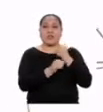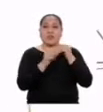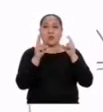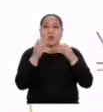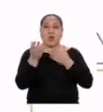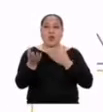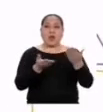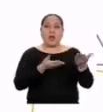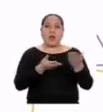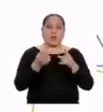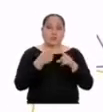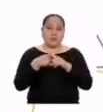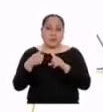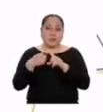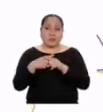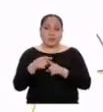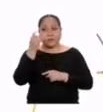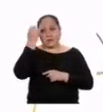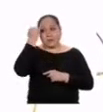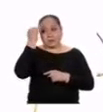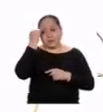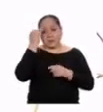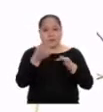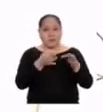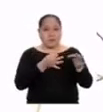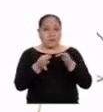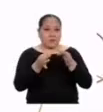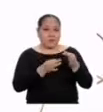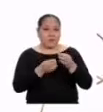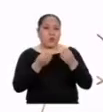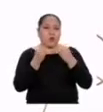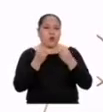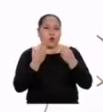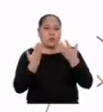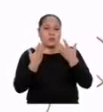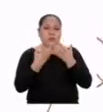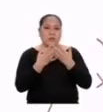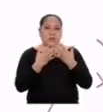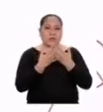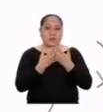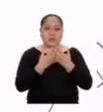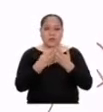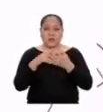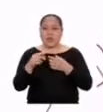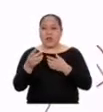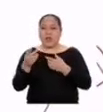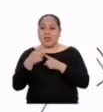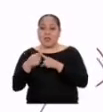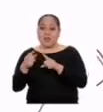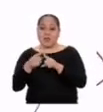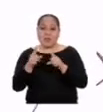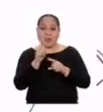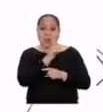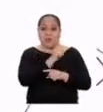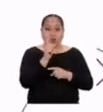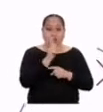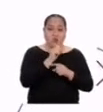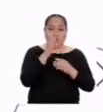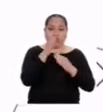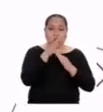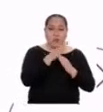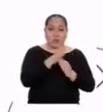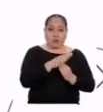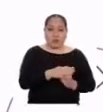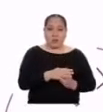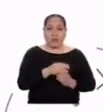diversidad, que supongo que nos explicará cómo se relaciona la diversidad con la no discriminación, porque el título del artículo